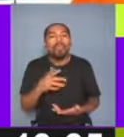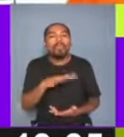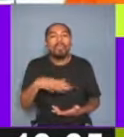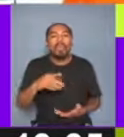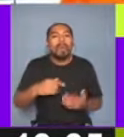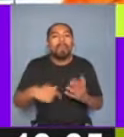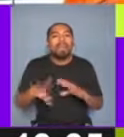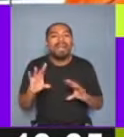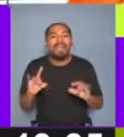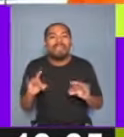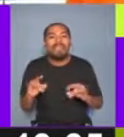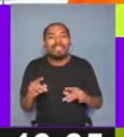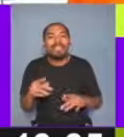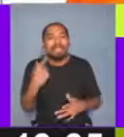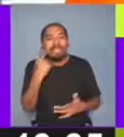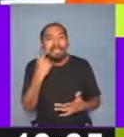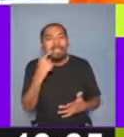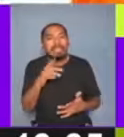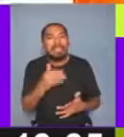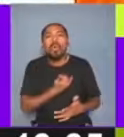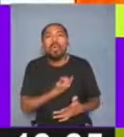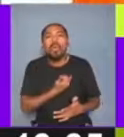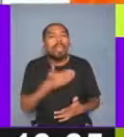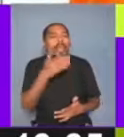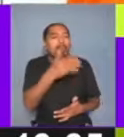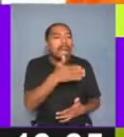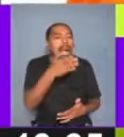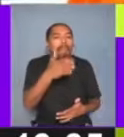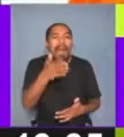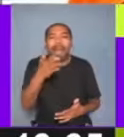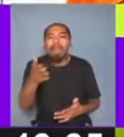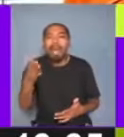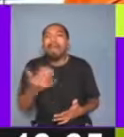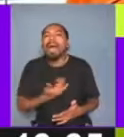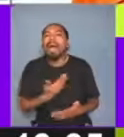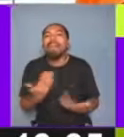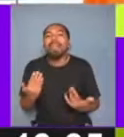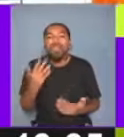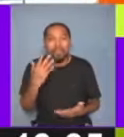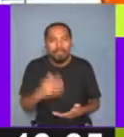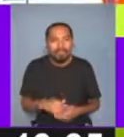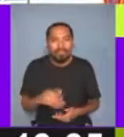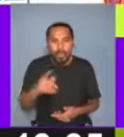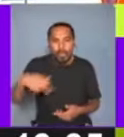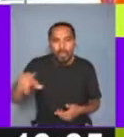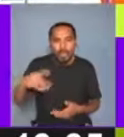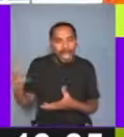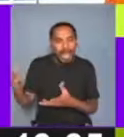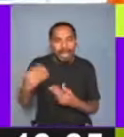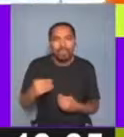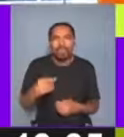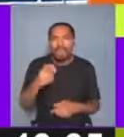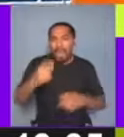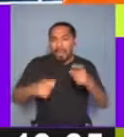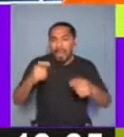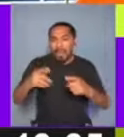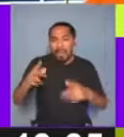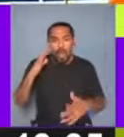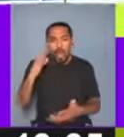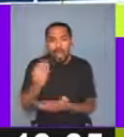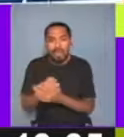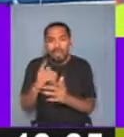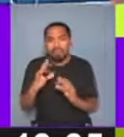peligrosa y ellos mismos nos indicaban a dónde ir Y a dónde llegar creo que eso este loable y valorable no de la comunidad que